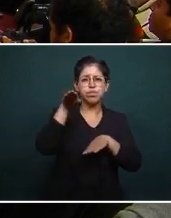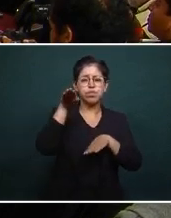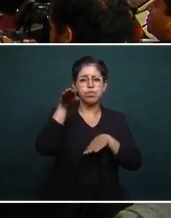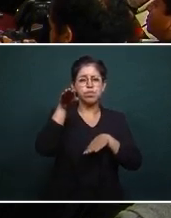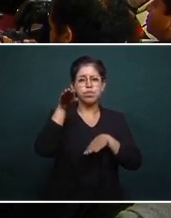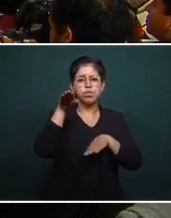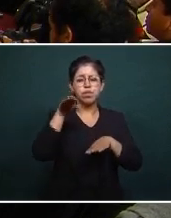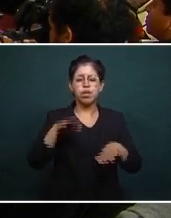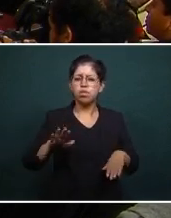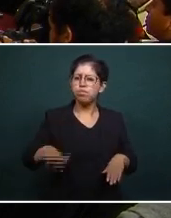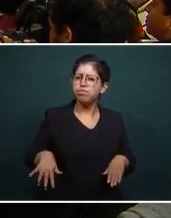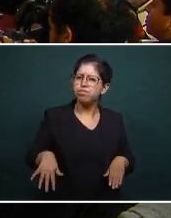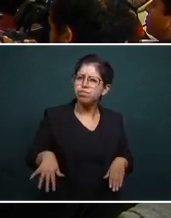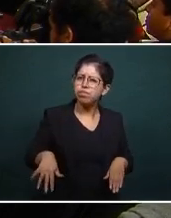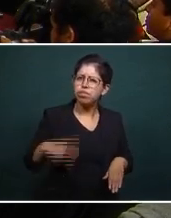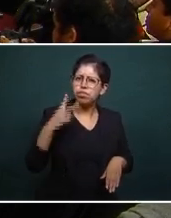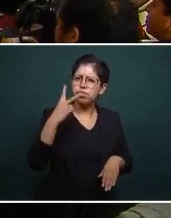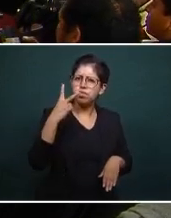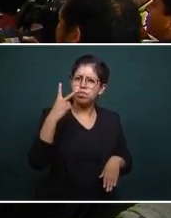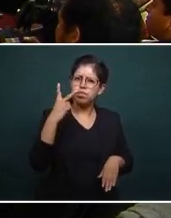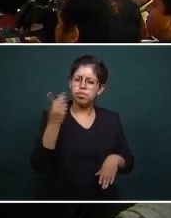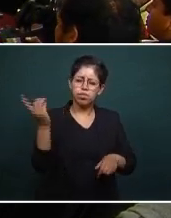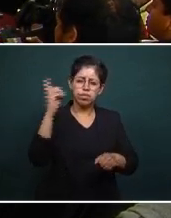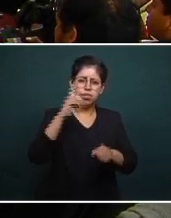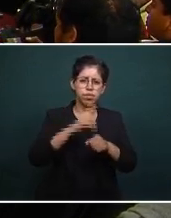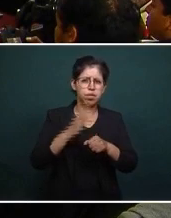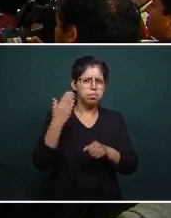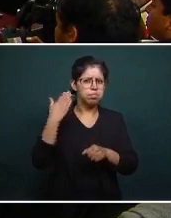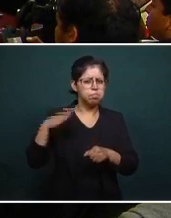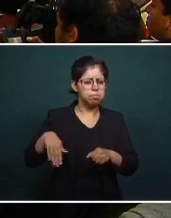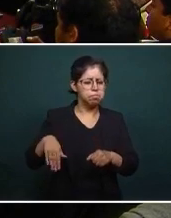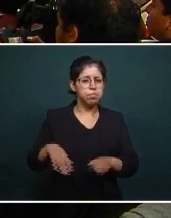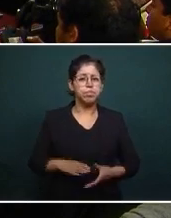Apenas 2 días,